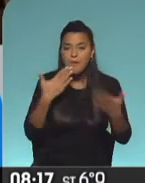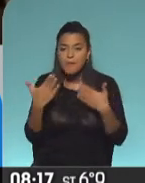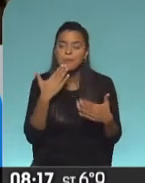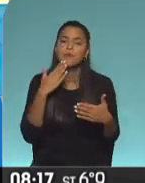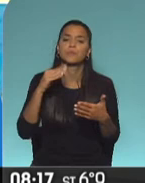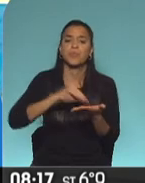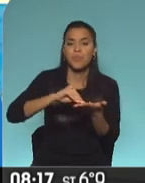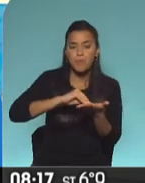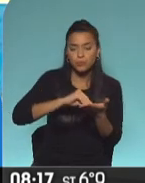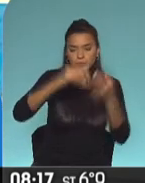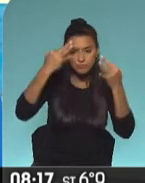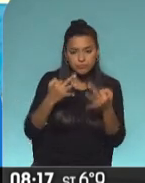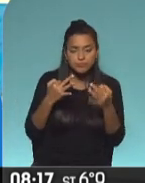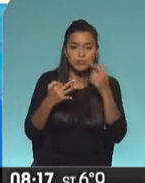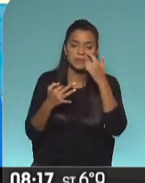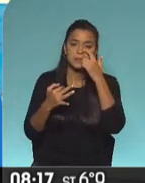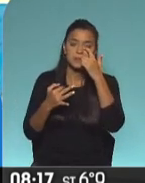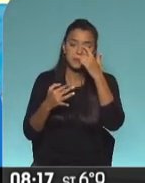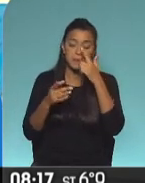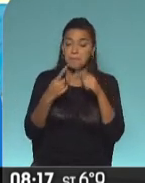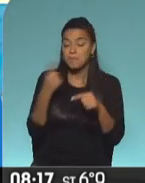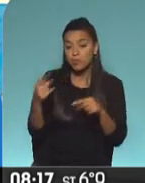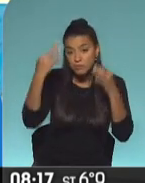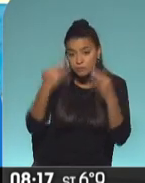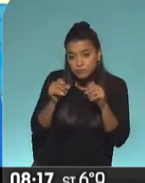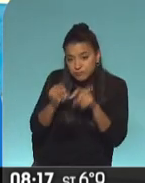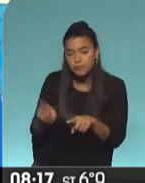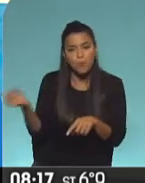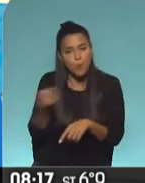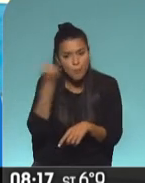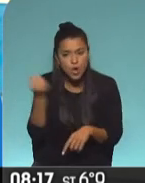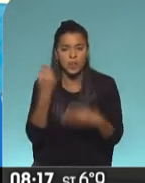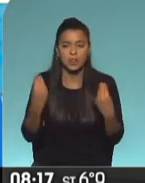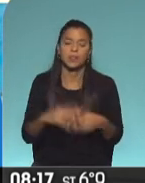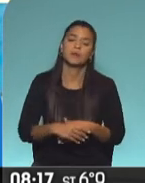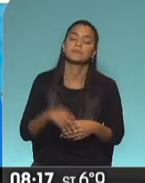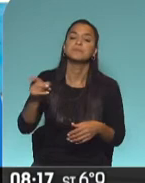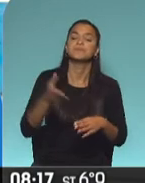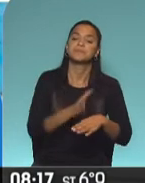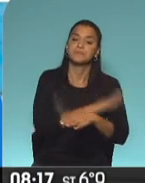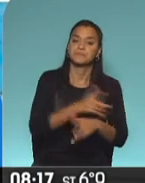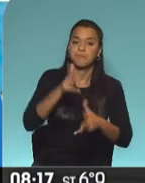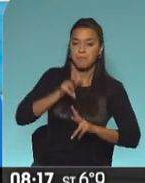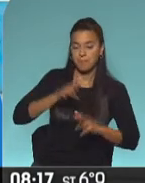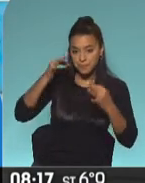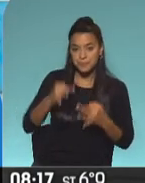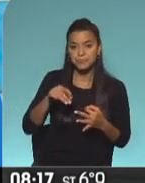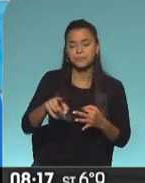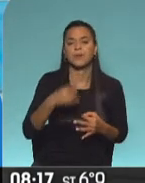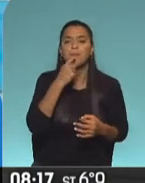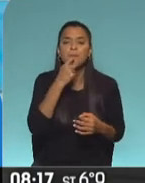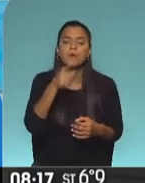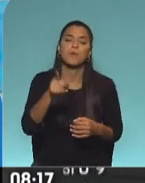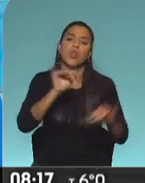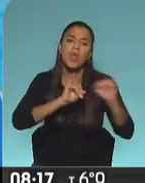que precisamente, puntualmente, la pregunta que vos le hiciste, que es importante desde este punto de vista, ellos hablaban, y que me corrija el diputado en vivo, por ejemplo,